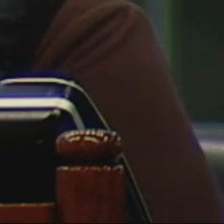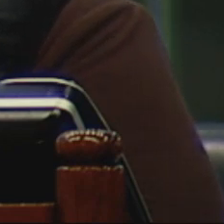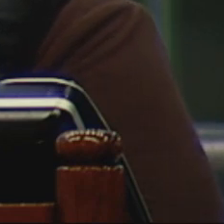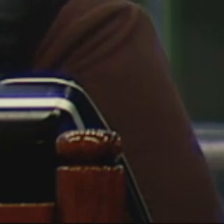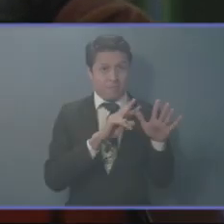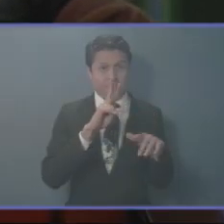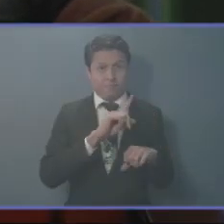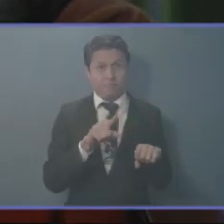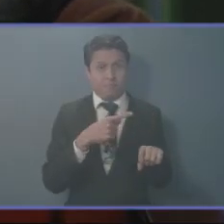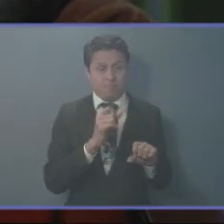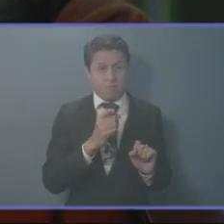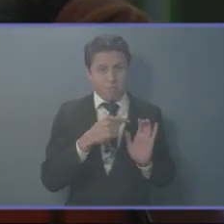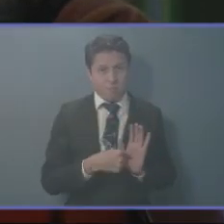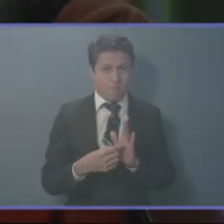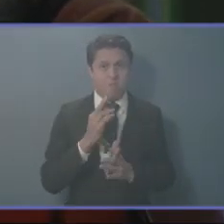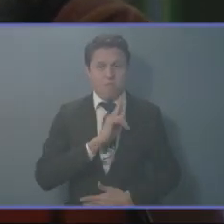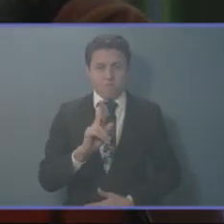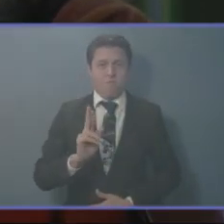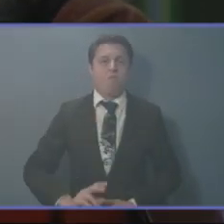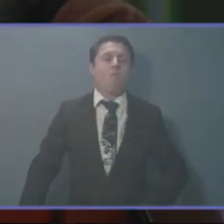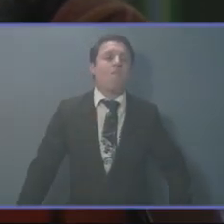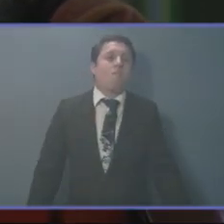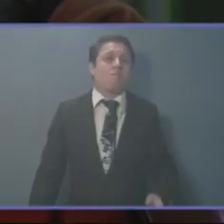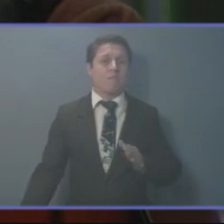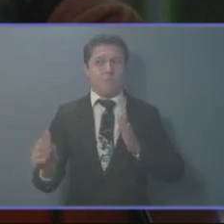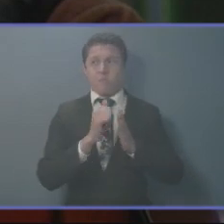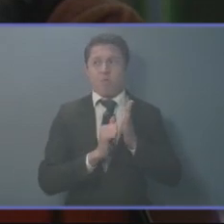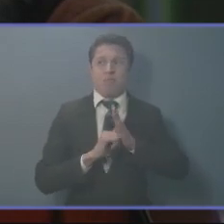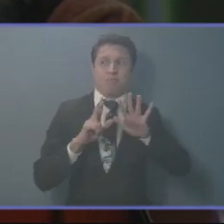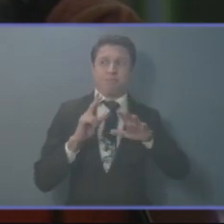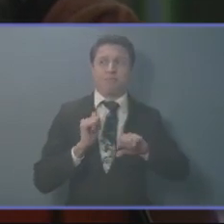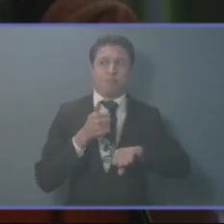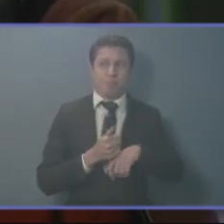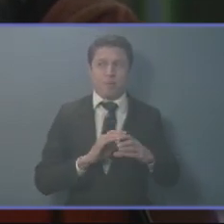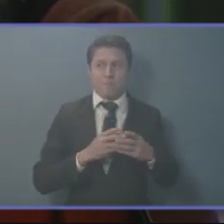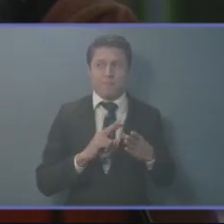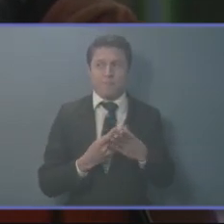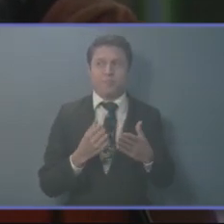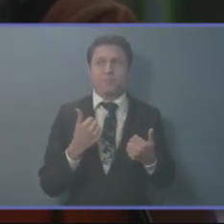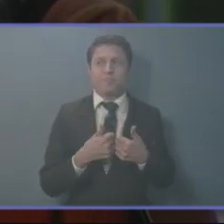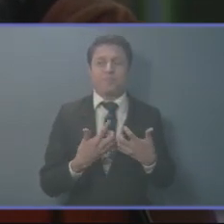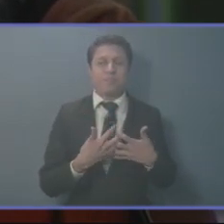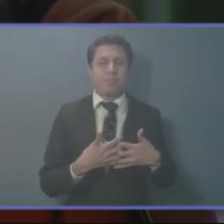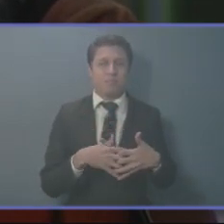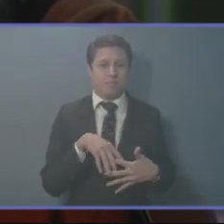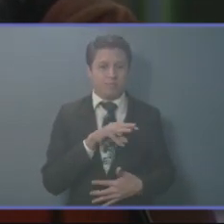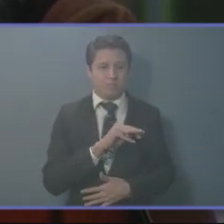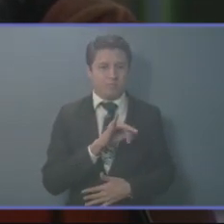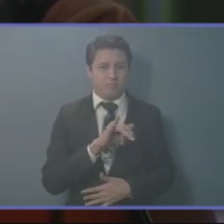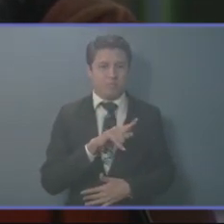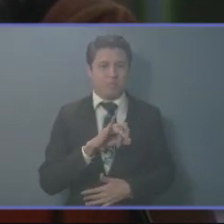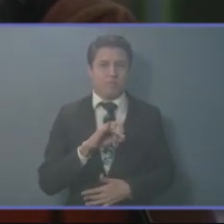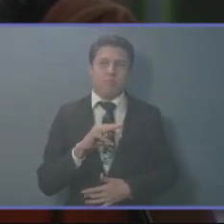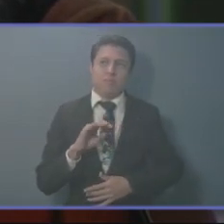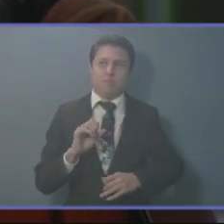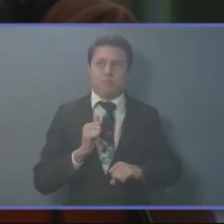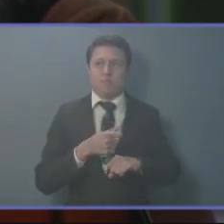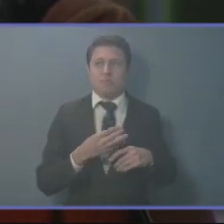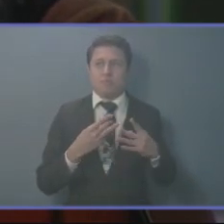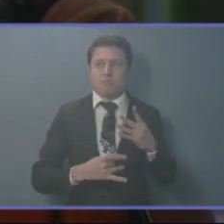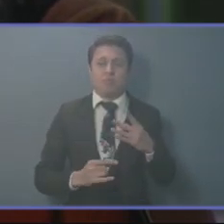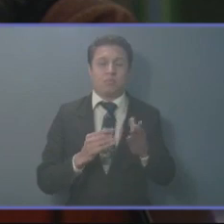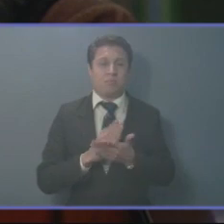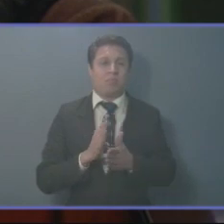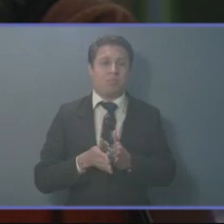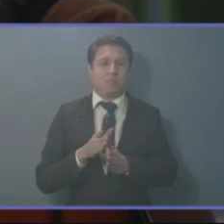Del subsidio. Artículo 8. Creas el programa de subsidio para los empleados de las micro, pequeñas y medianas empresas registradas como patronos en el